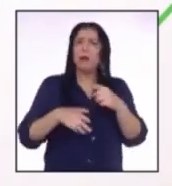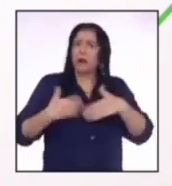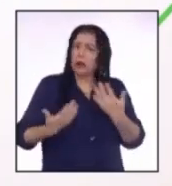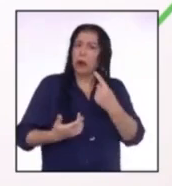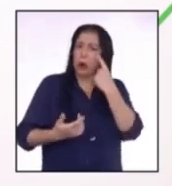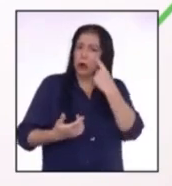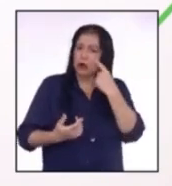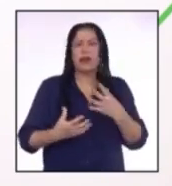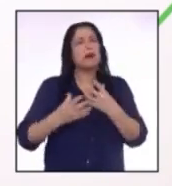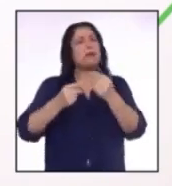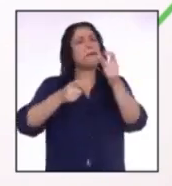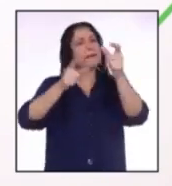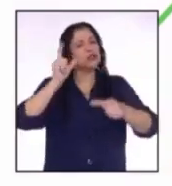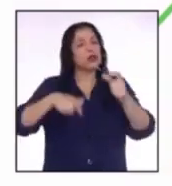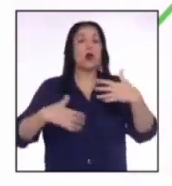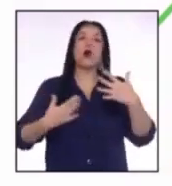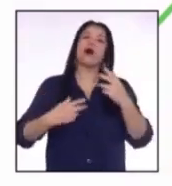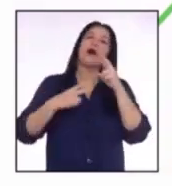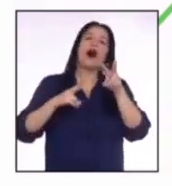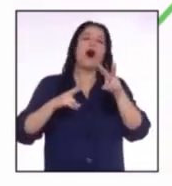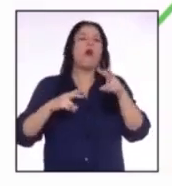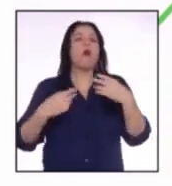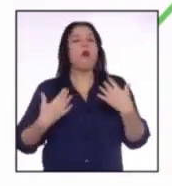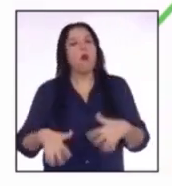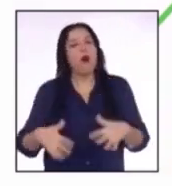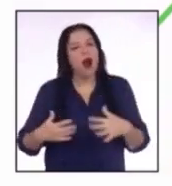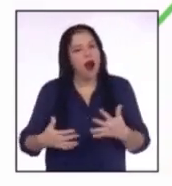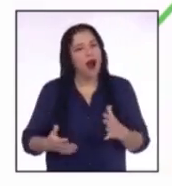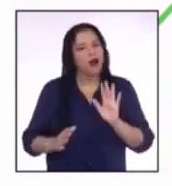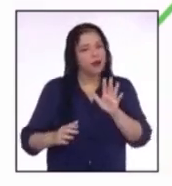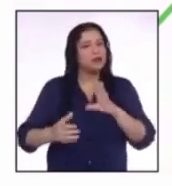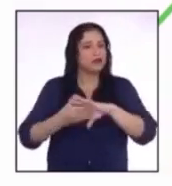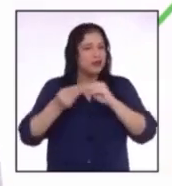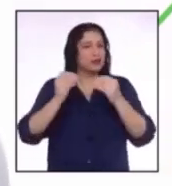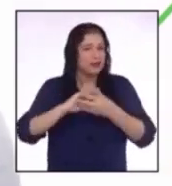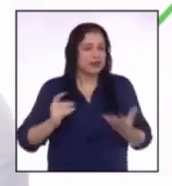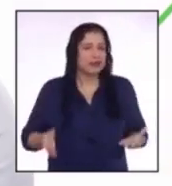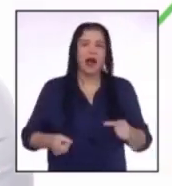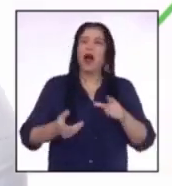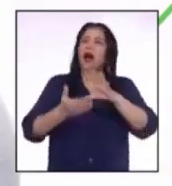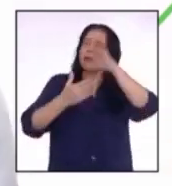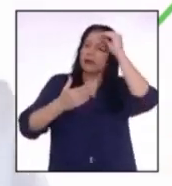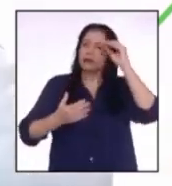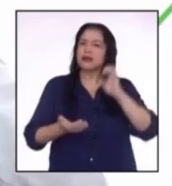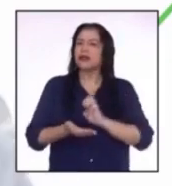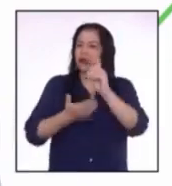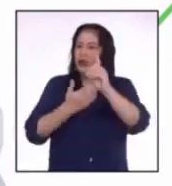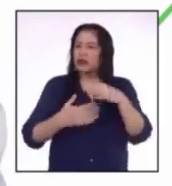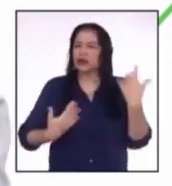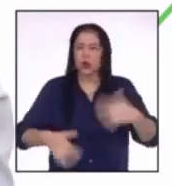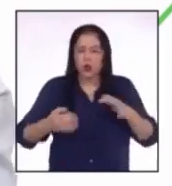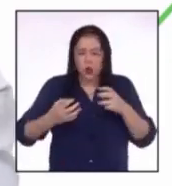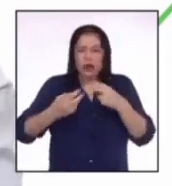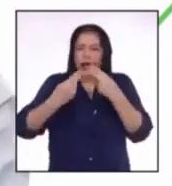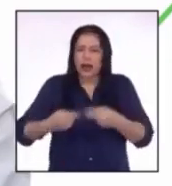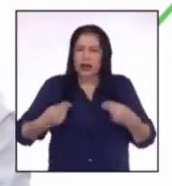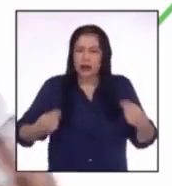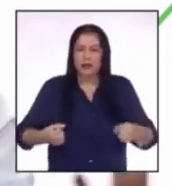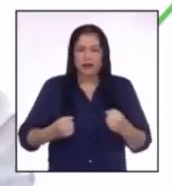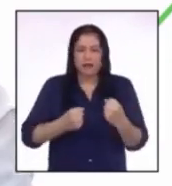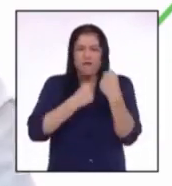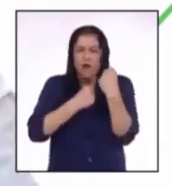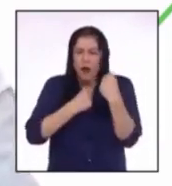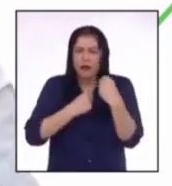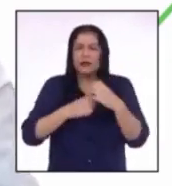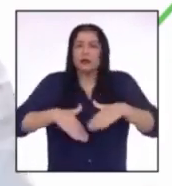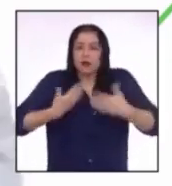personajes inspiradores verdad así es aprendimos que la educación es la herramienta más poderosa para